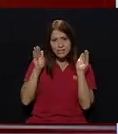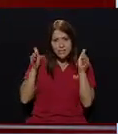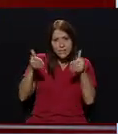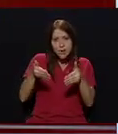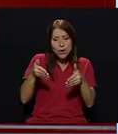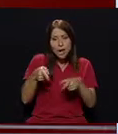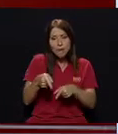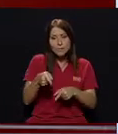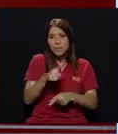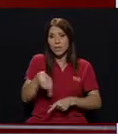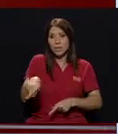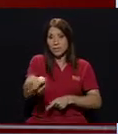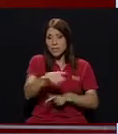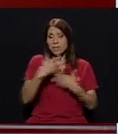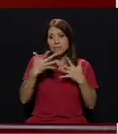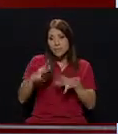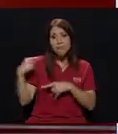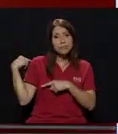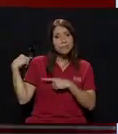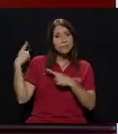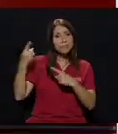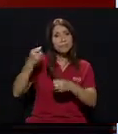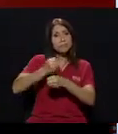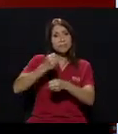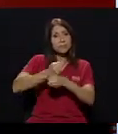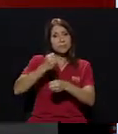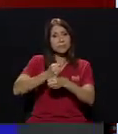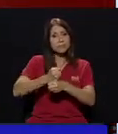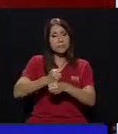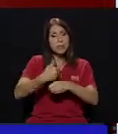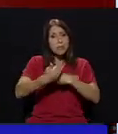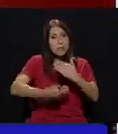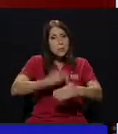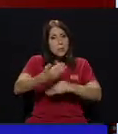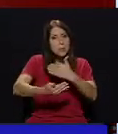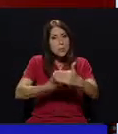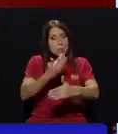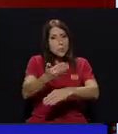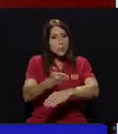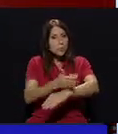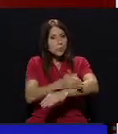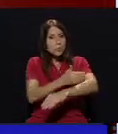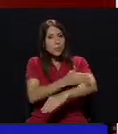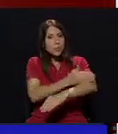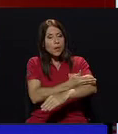enfocan y han ido trabajando, han ido superándose y